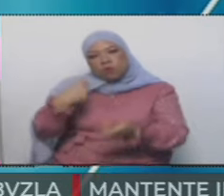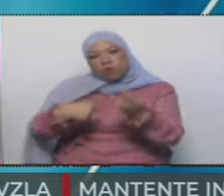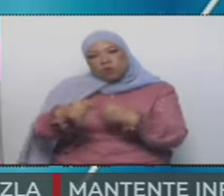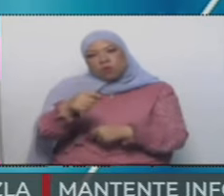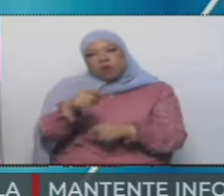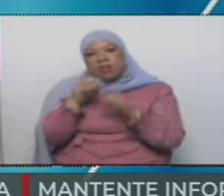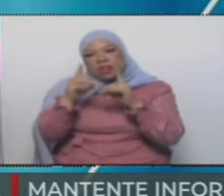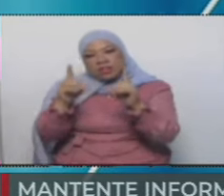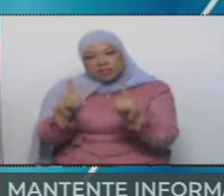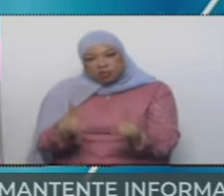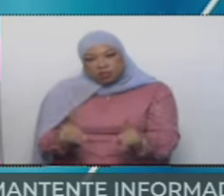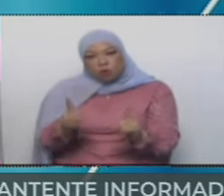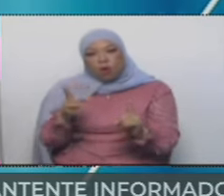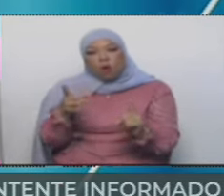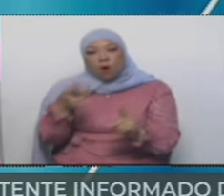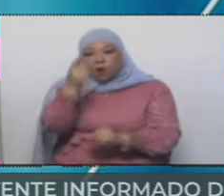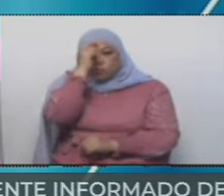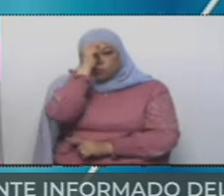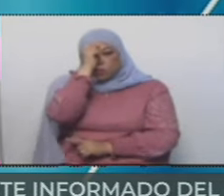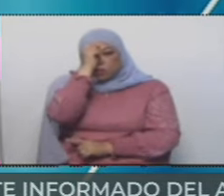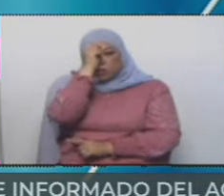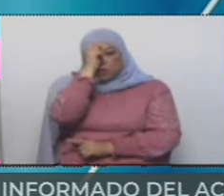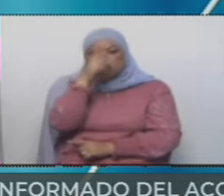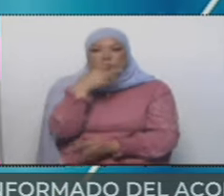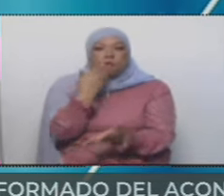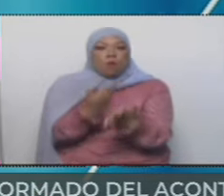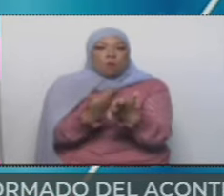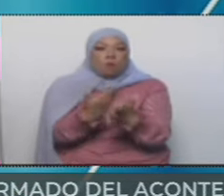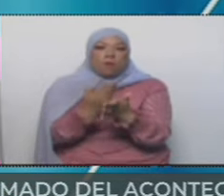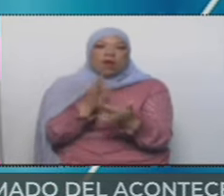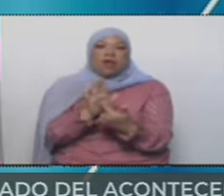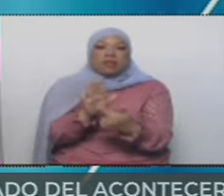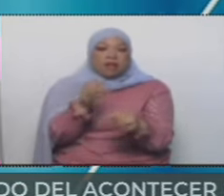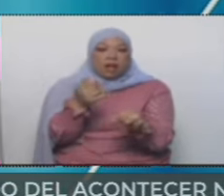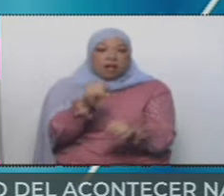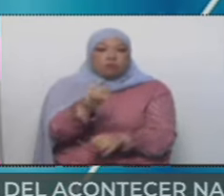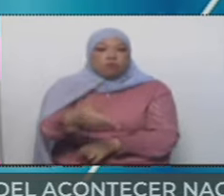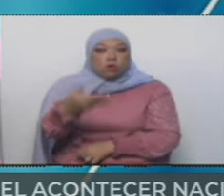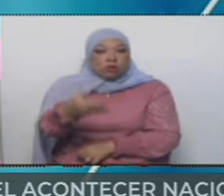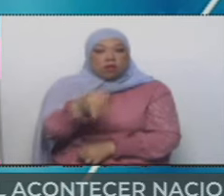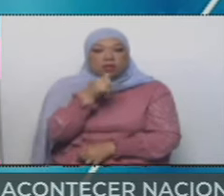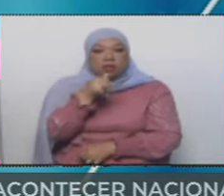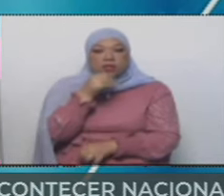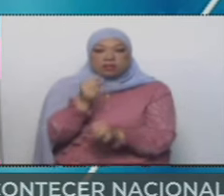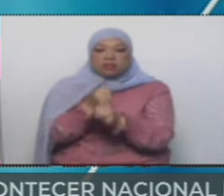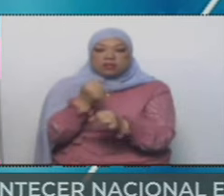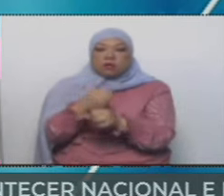decidió adoptar la propuesta que hice, que es hacer